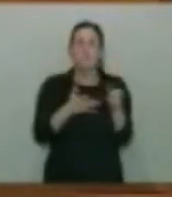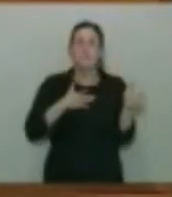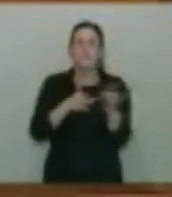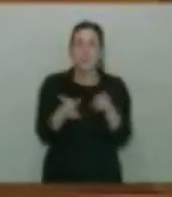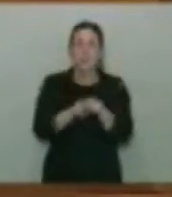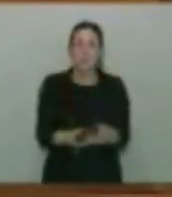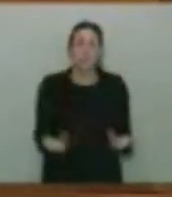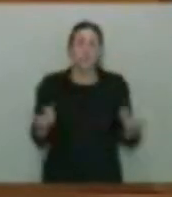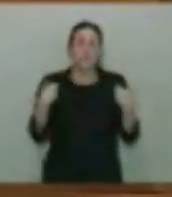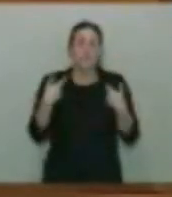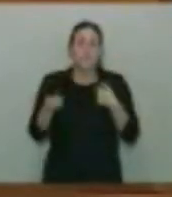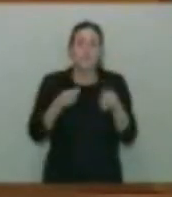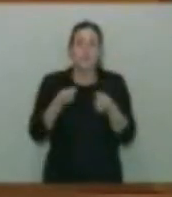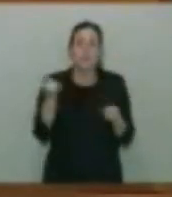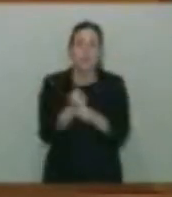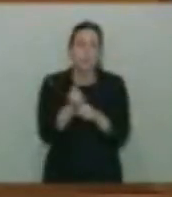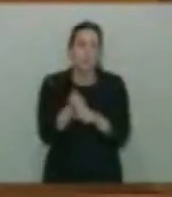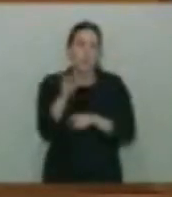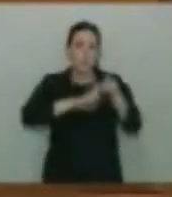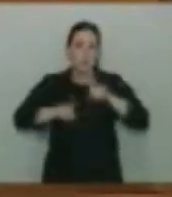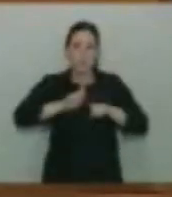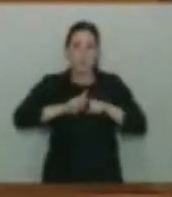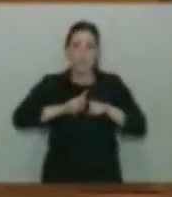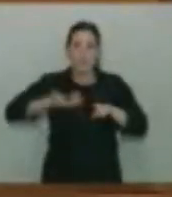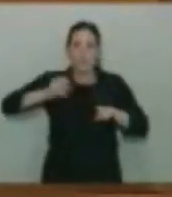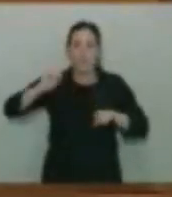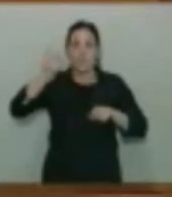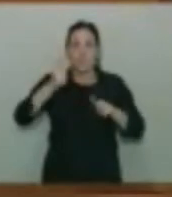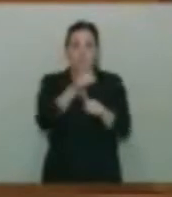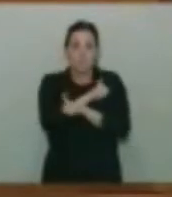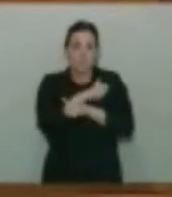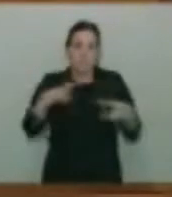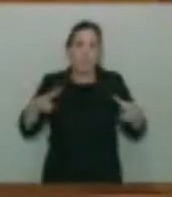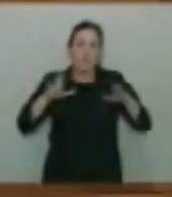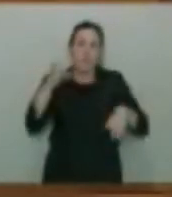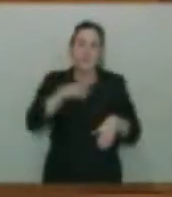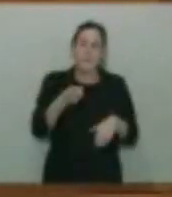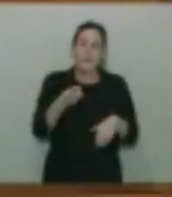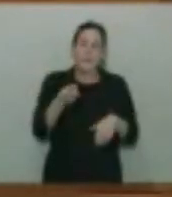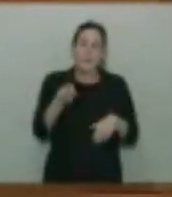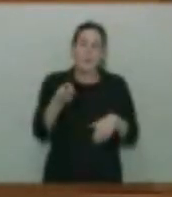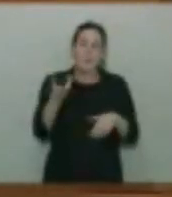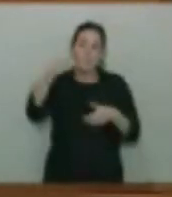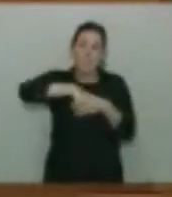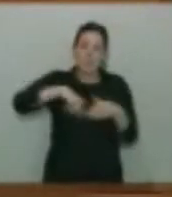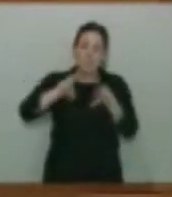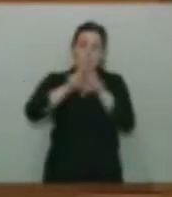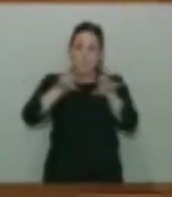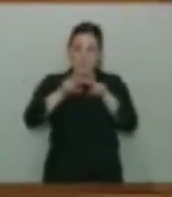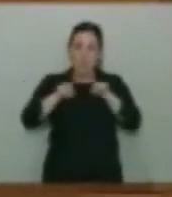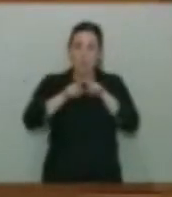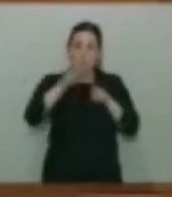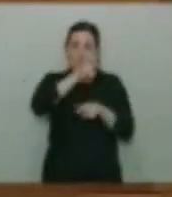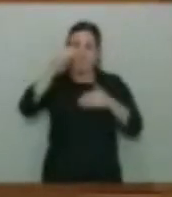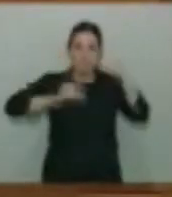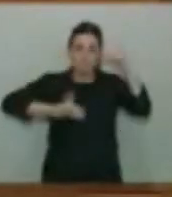mercado de trabajo. El paro, desde luego, es el primero, pero después la desigualdad entre unos trabajadores y otros. Existe una alta fragmentación entre un